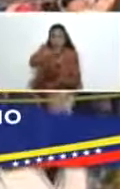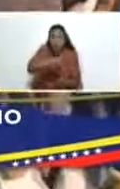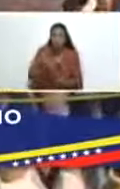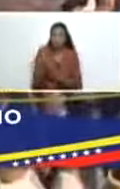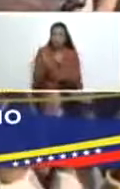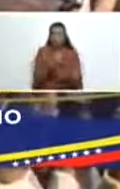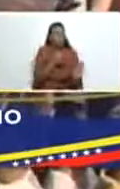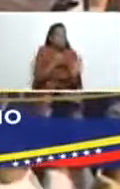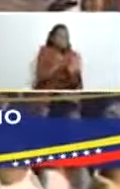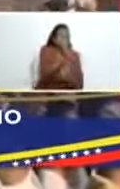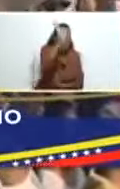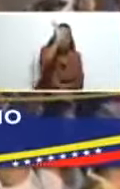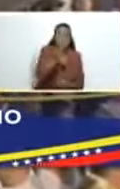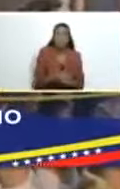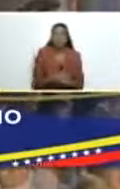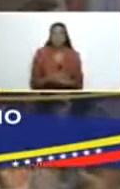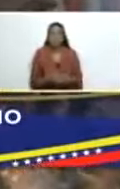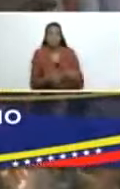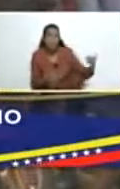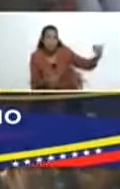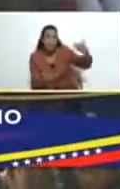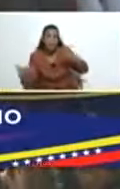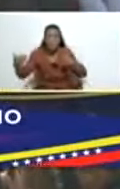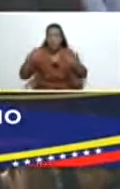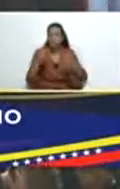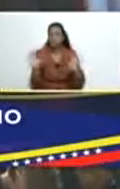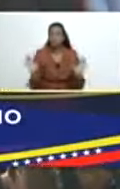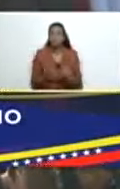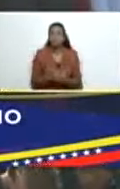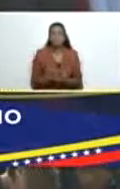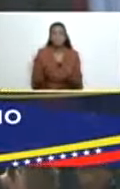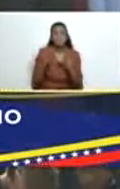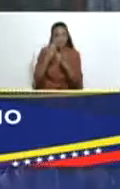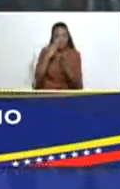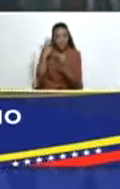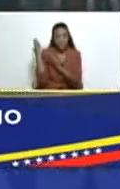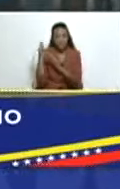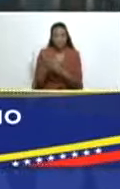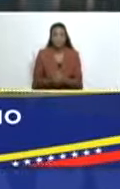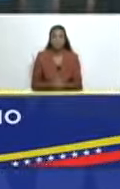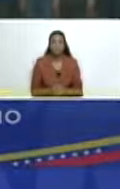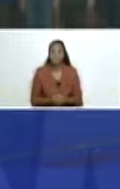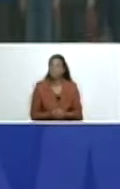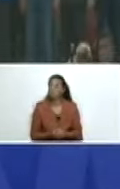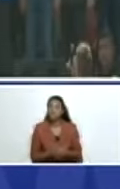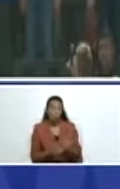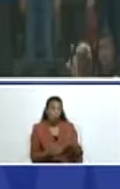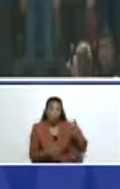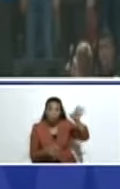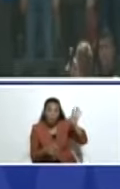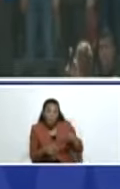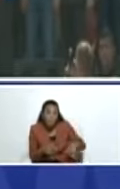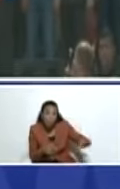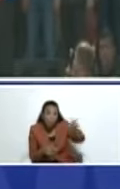Táchira. Adelante, hermano presidente. Por Táchira ni por ningún